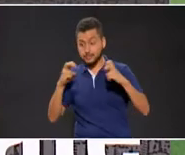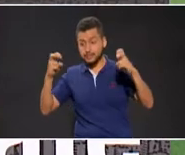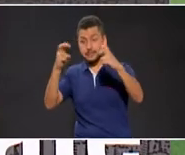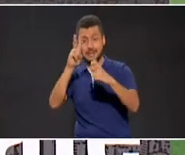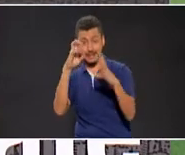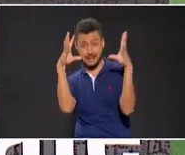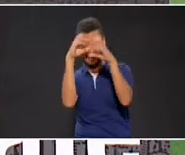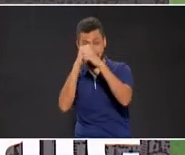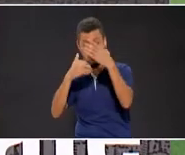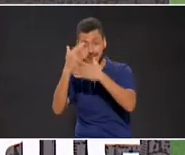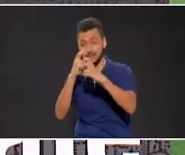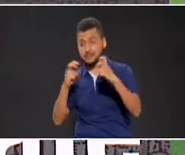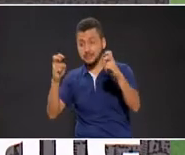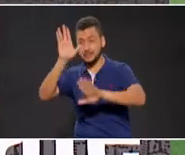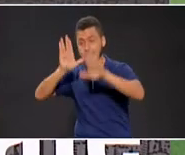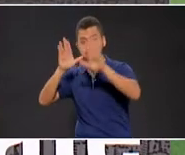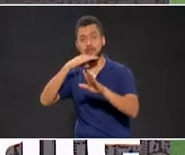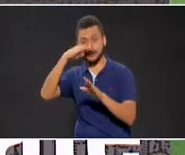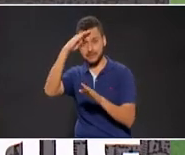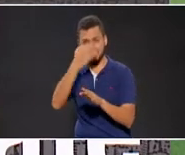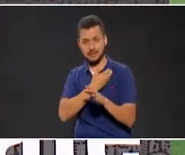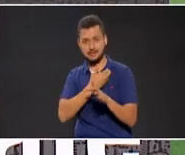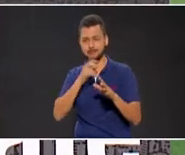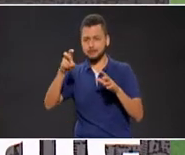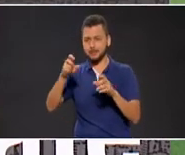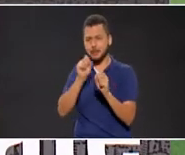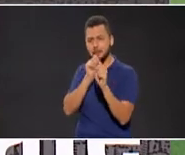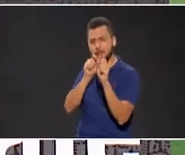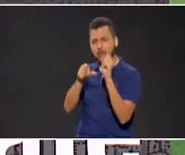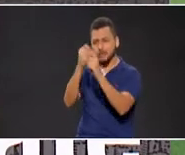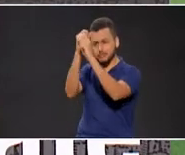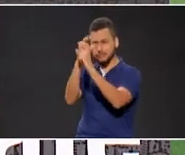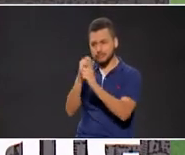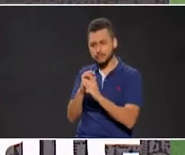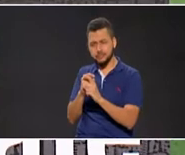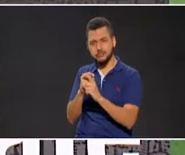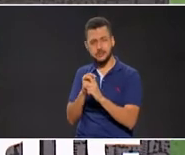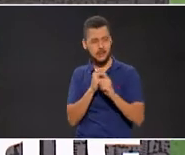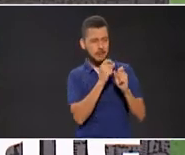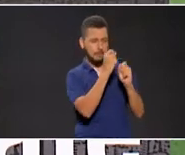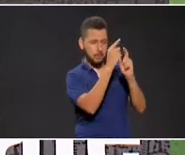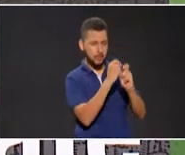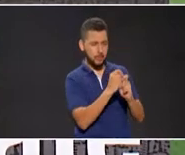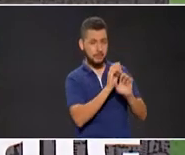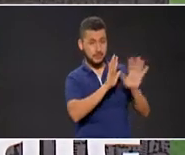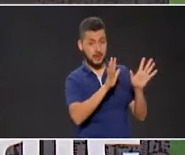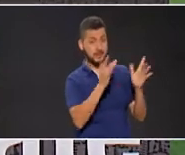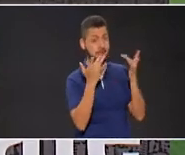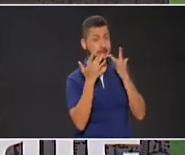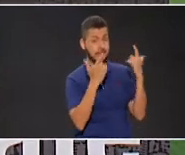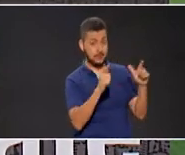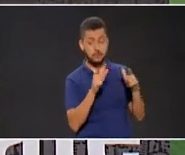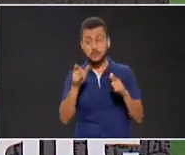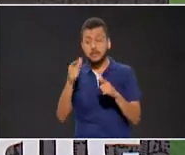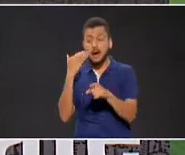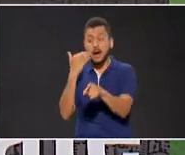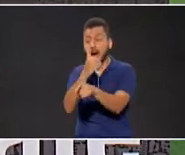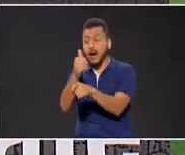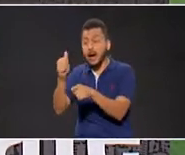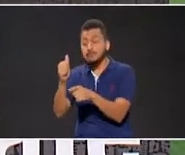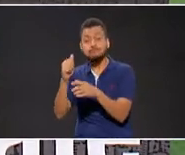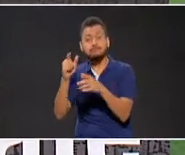métodos que se implantarían para para combatir esa violencia contra la mujer pero en muchos casos las mujeres mismas denuncian y